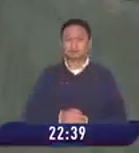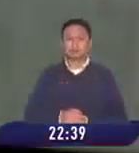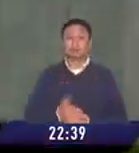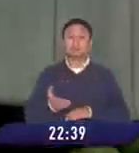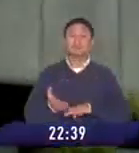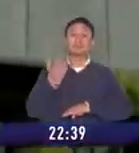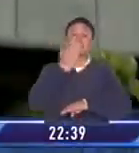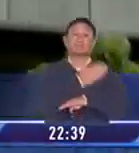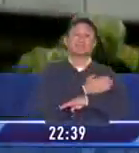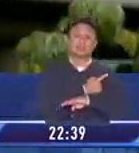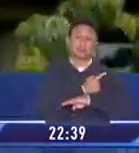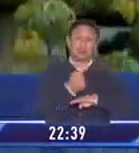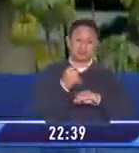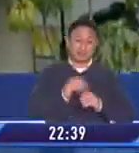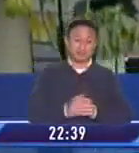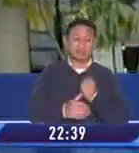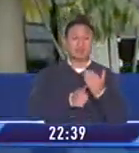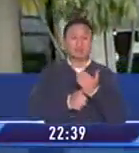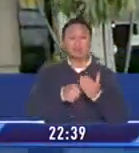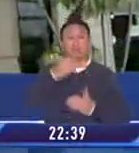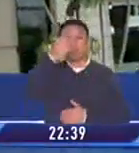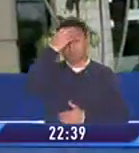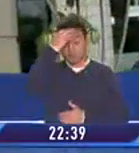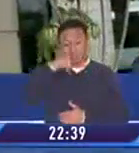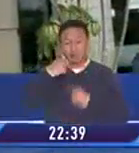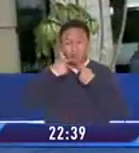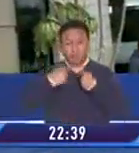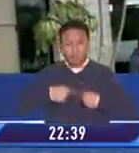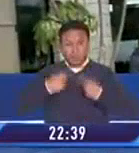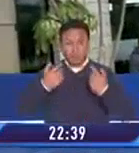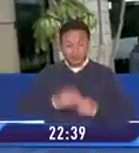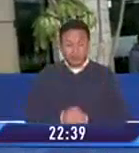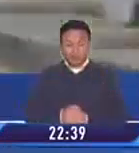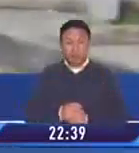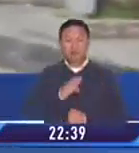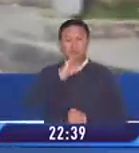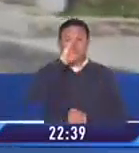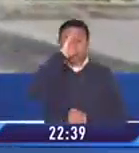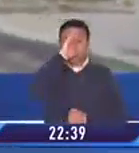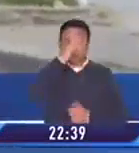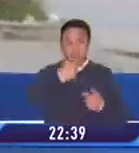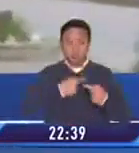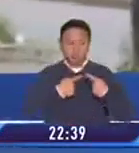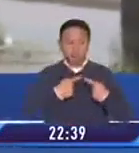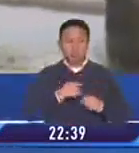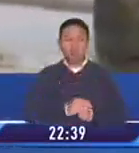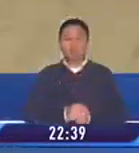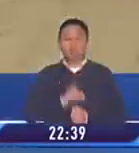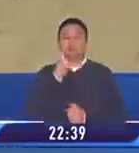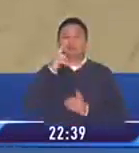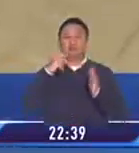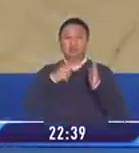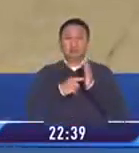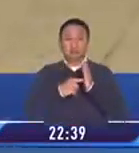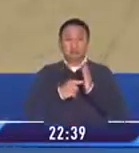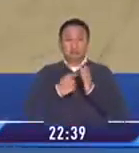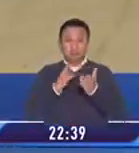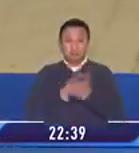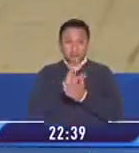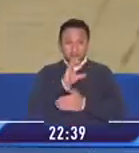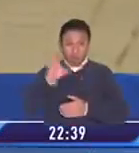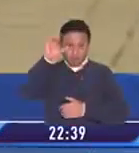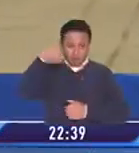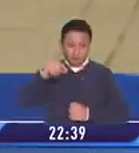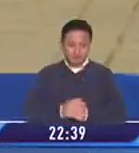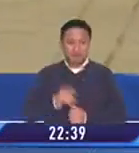semana pasada, la ministra de Educación, María Brown, informó que ha remitido a la Policía Nacional una lista de 1.000 instituciones educativas